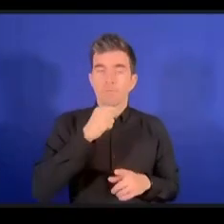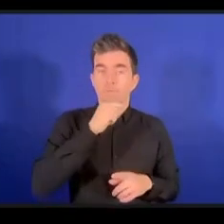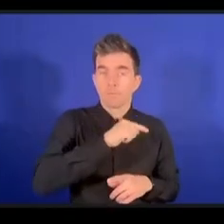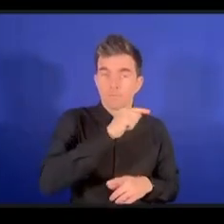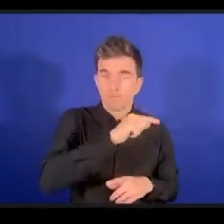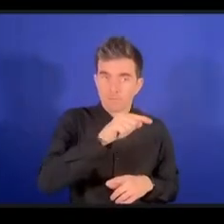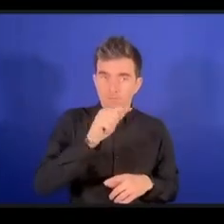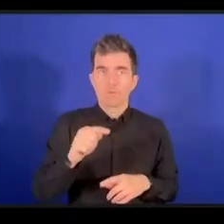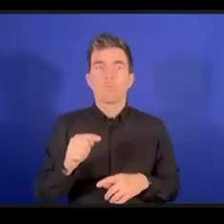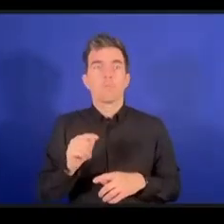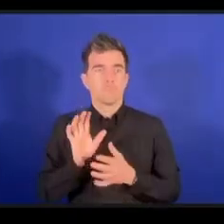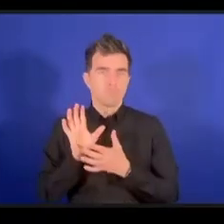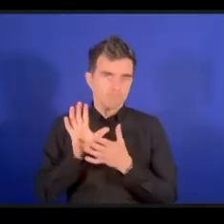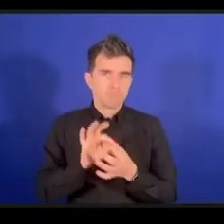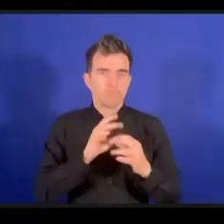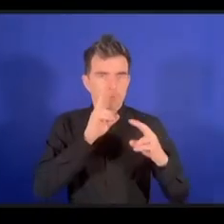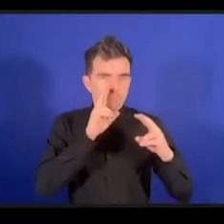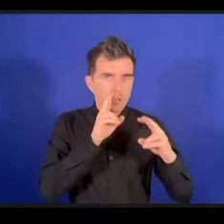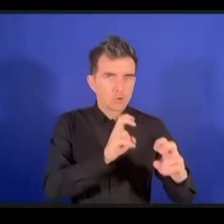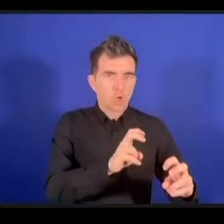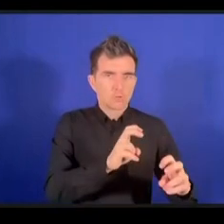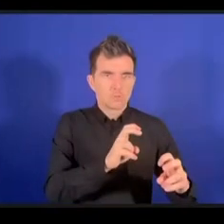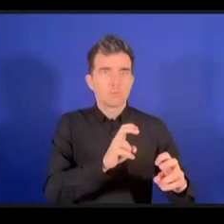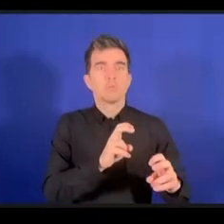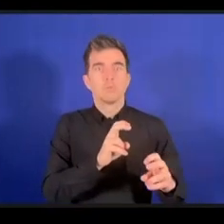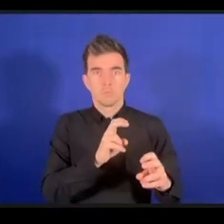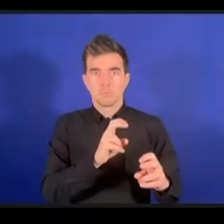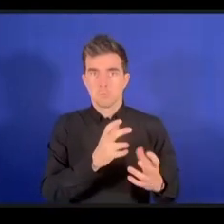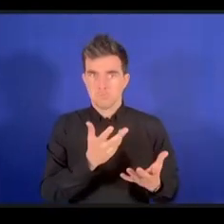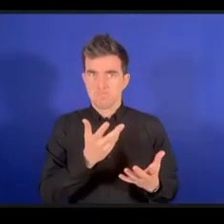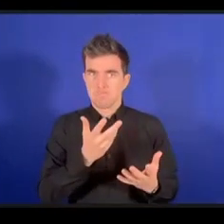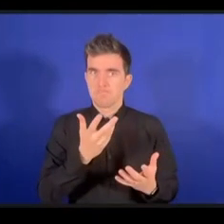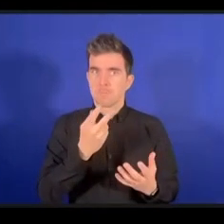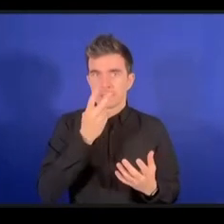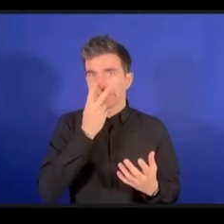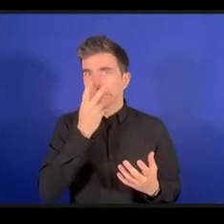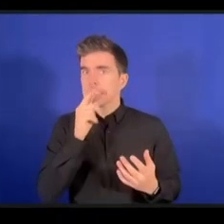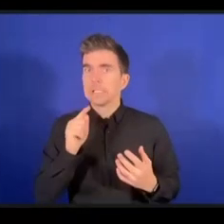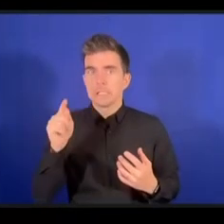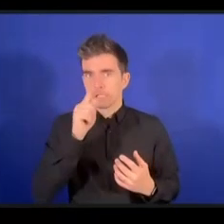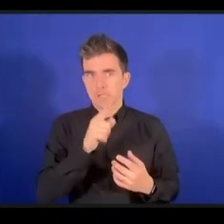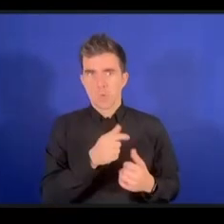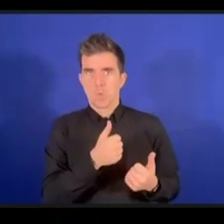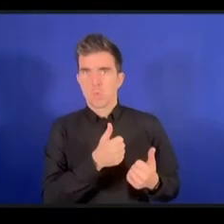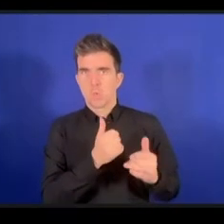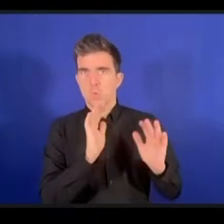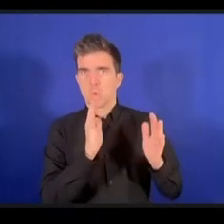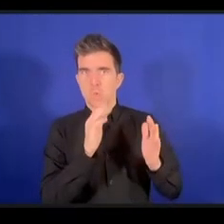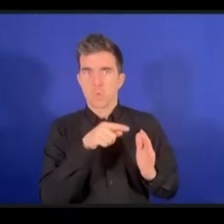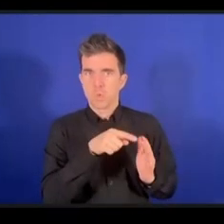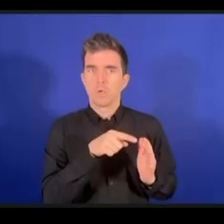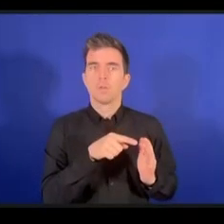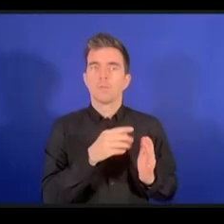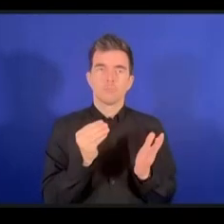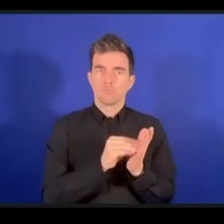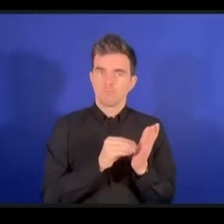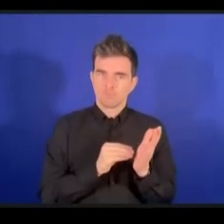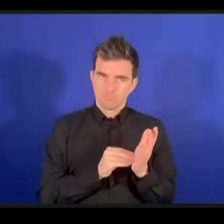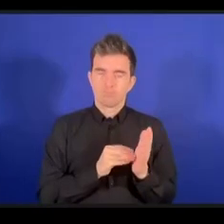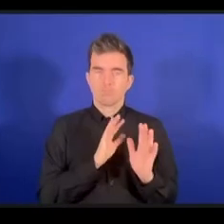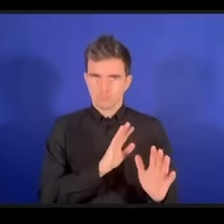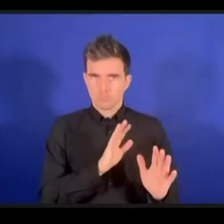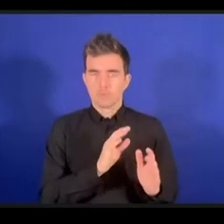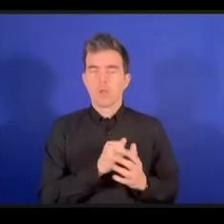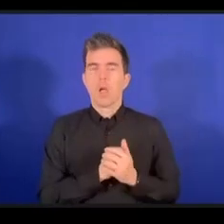agradecemos muchísimo que hemos podido ver en el informe que renda ya ha entregado Mientras que